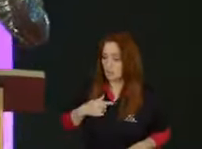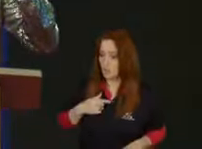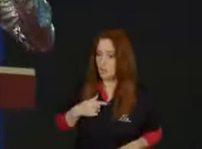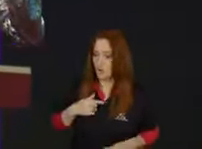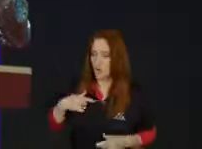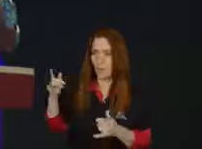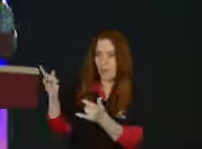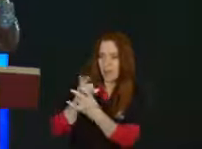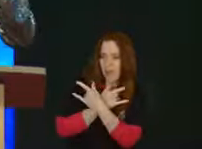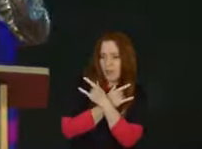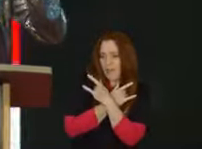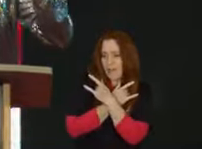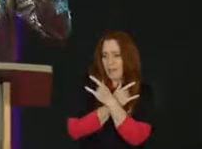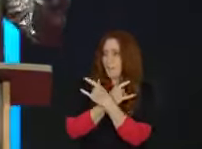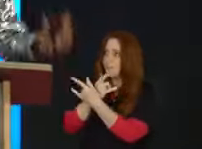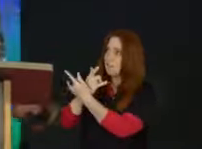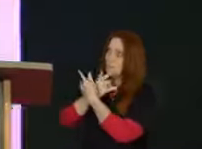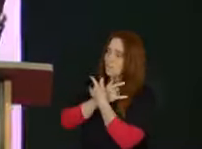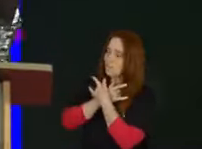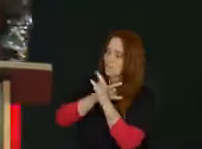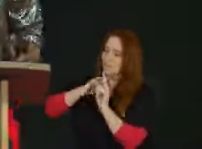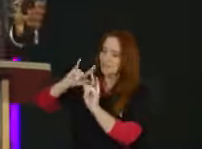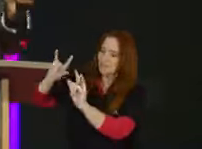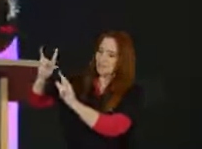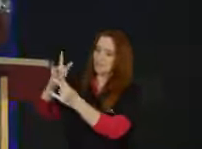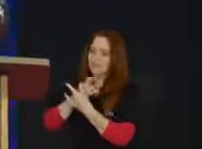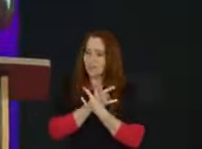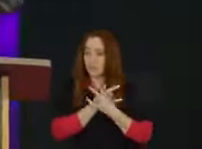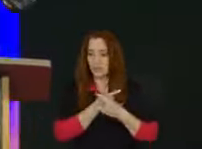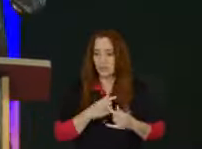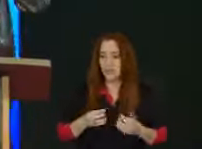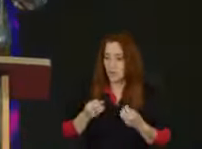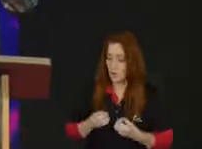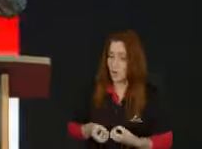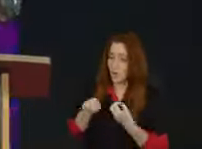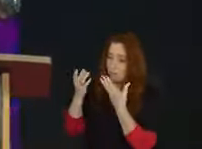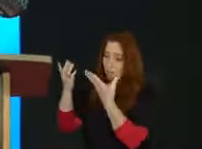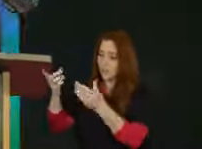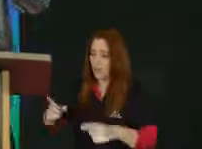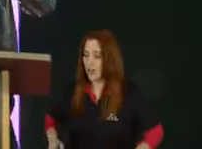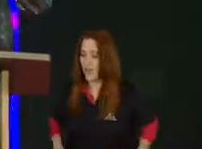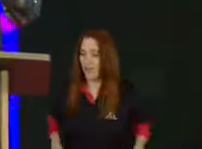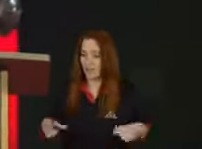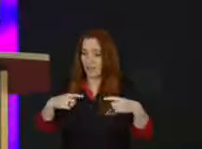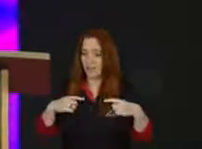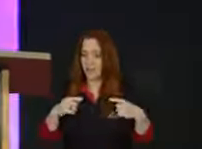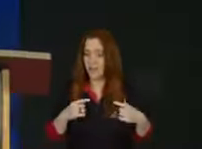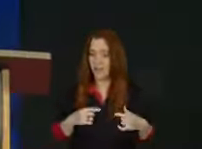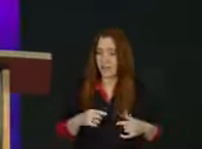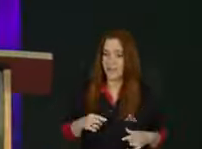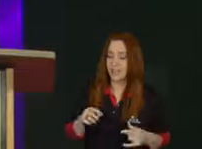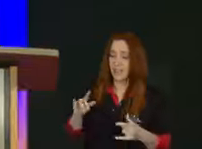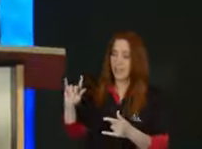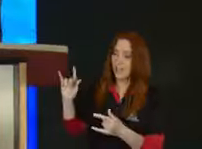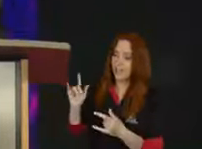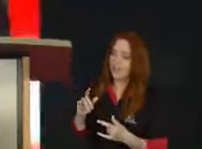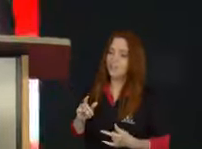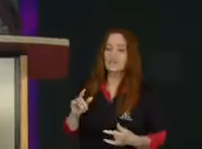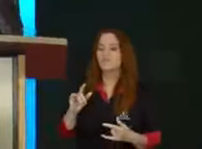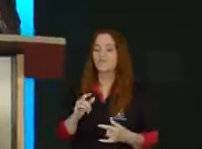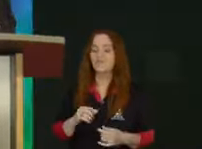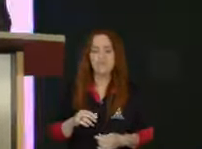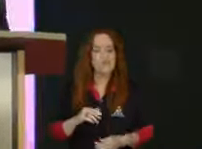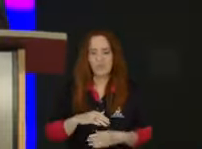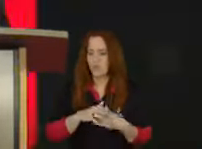enamoré, me enamoré. Le debo la vida entera a Jesús, la vida entera. Y que piensen lo